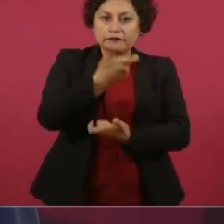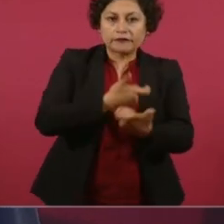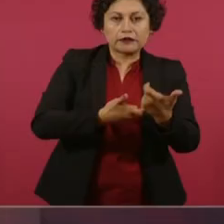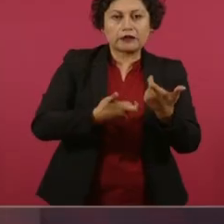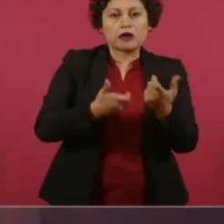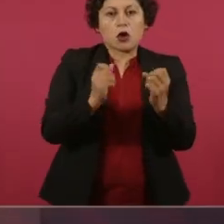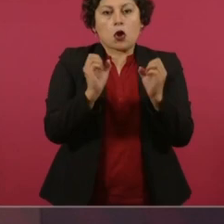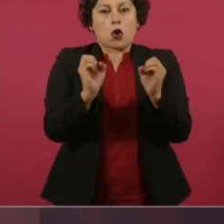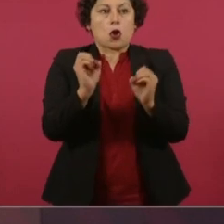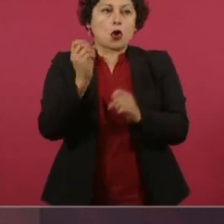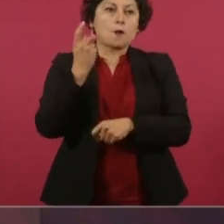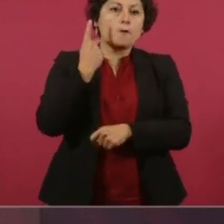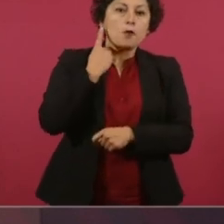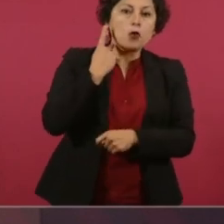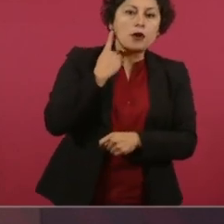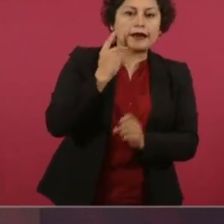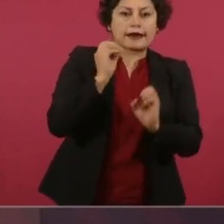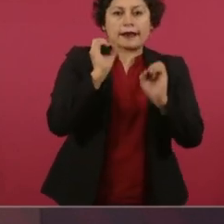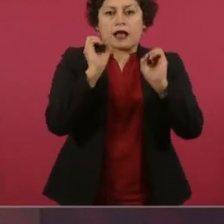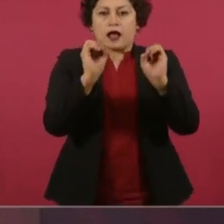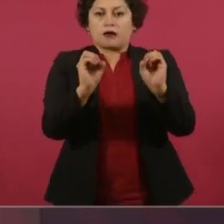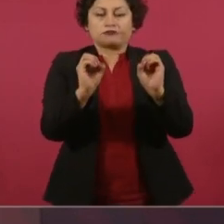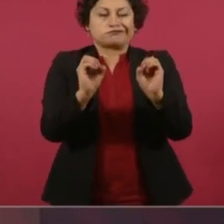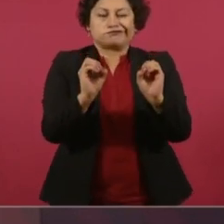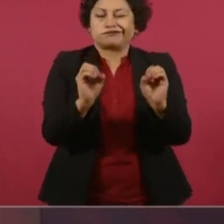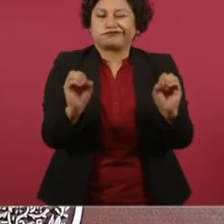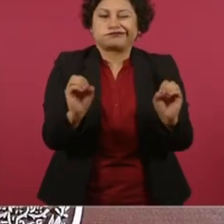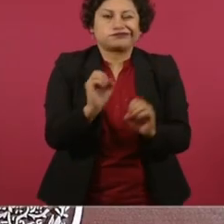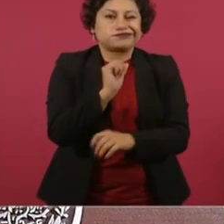políticas, nada.